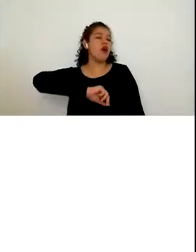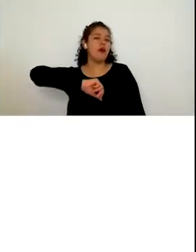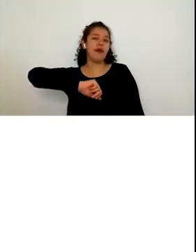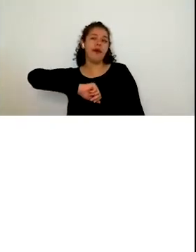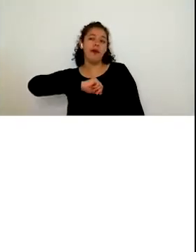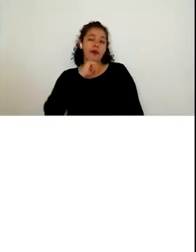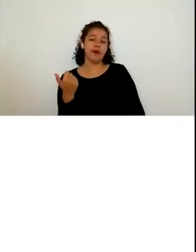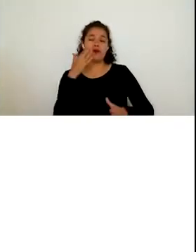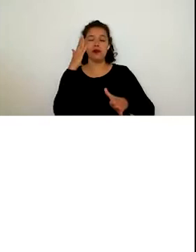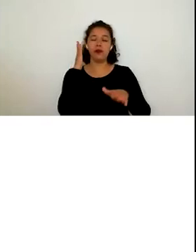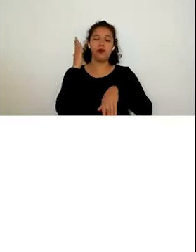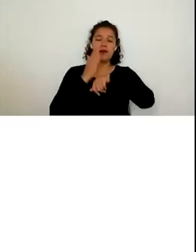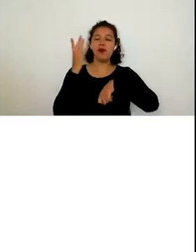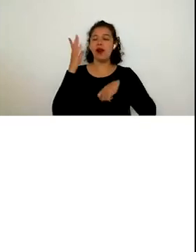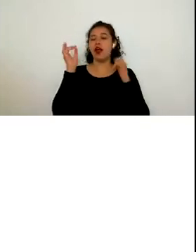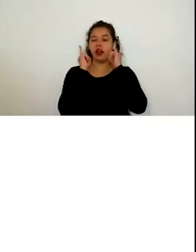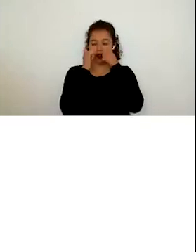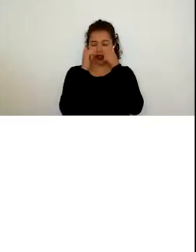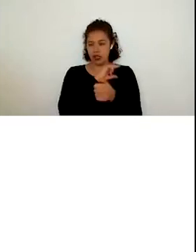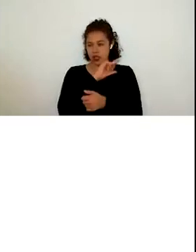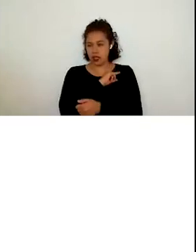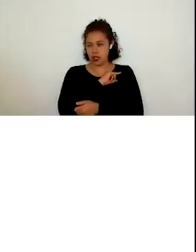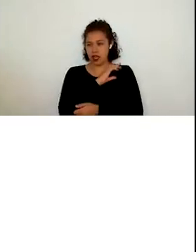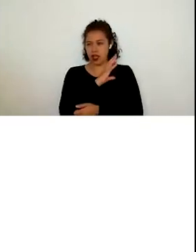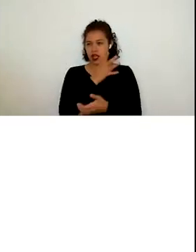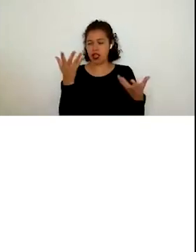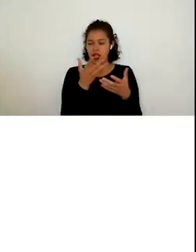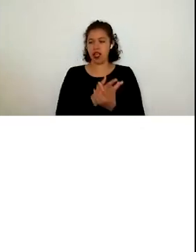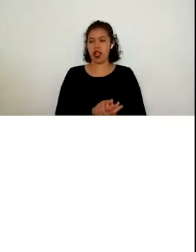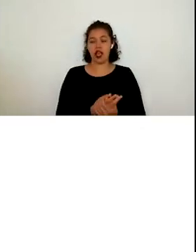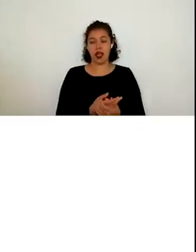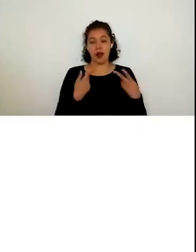aplicar la Junta de Asistencia es si esta persona